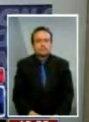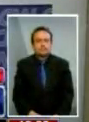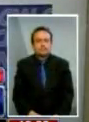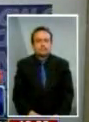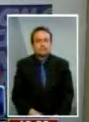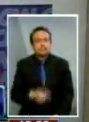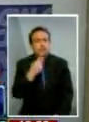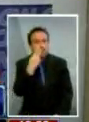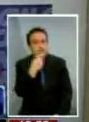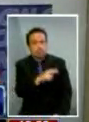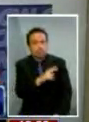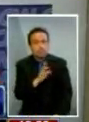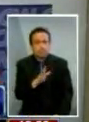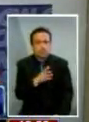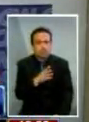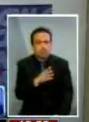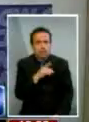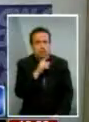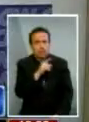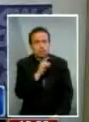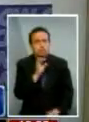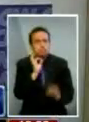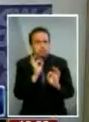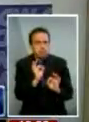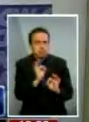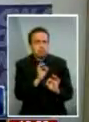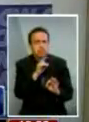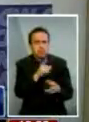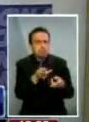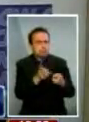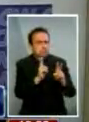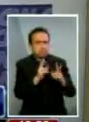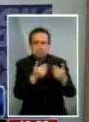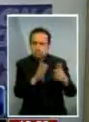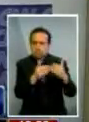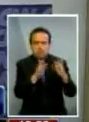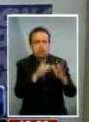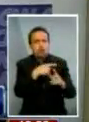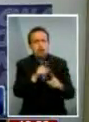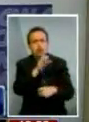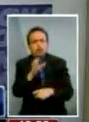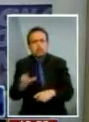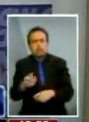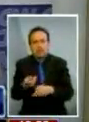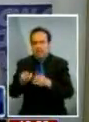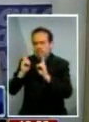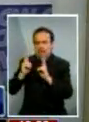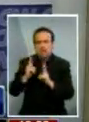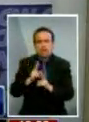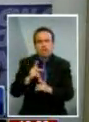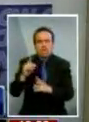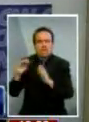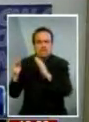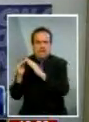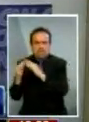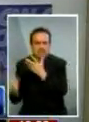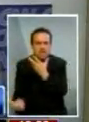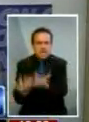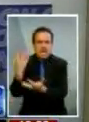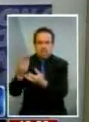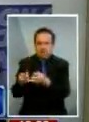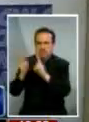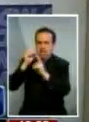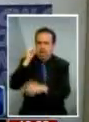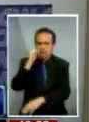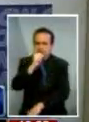Ese hecho no significa que sea razonable que esto permita que otra gente se sienta con derecho a quemar viviendas, a